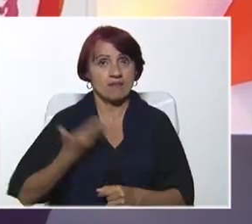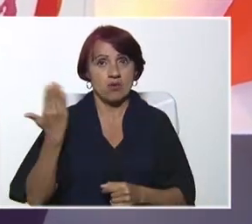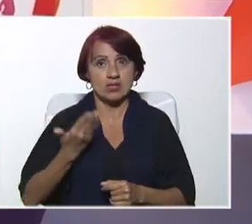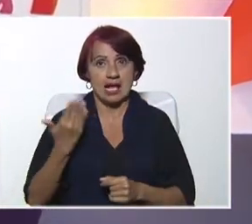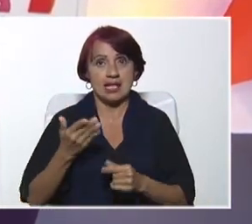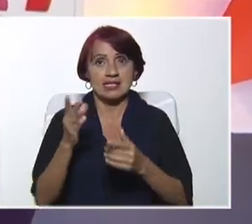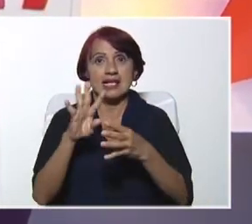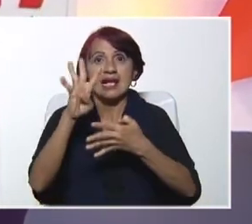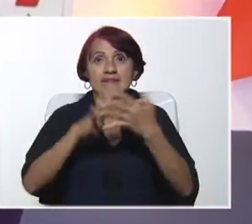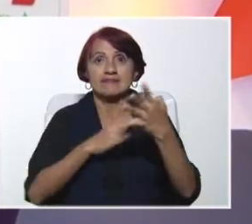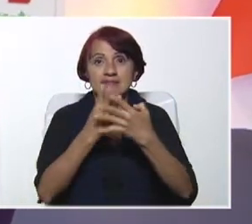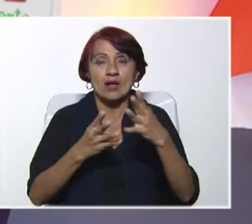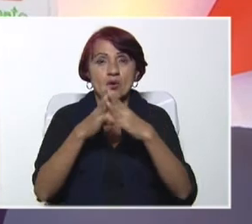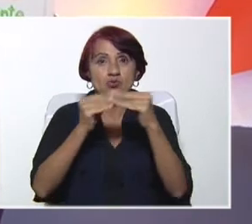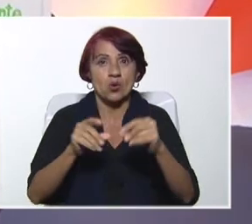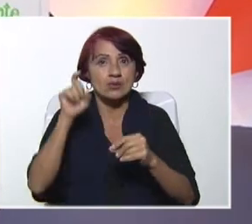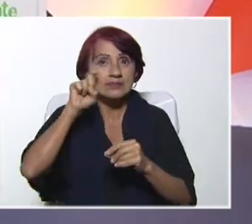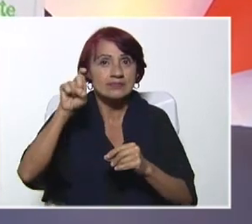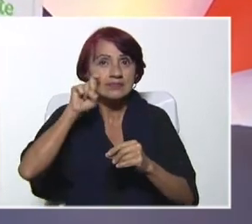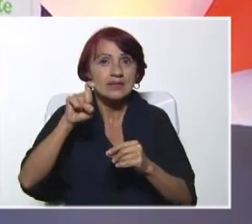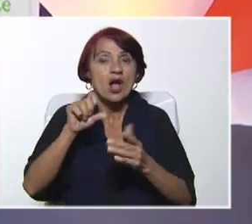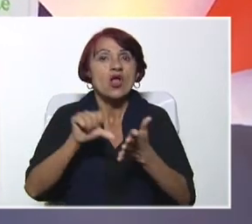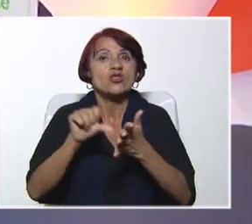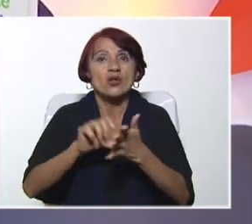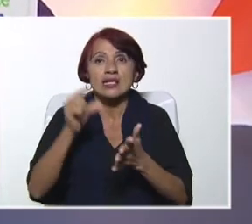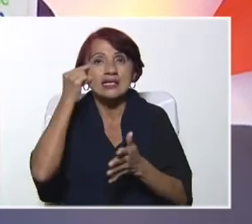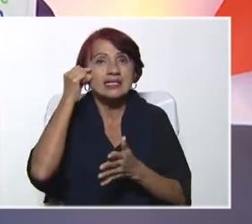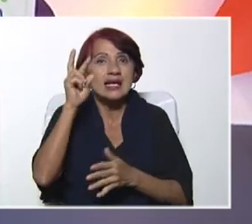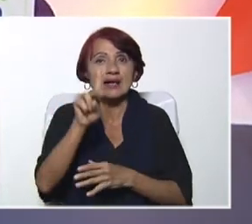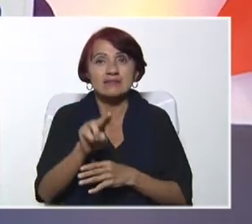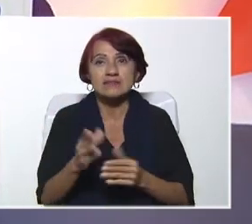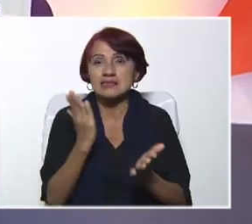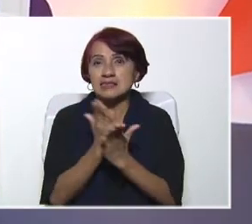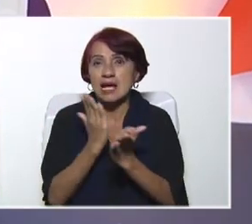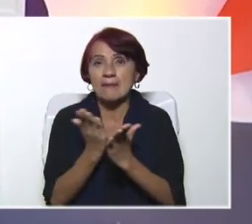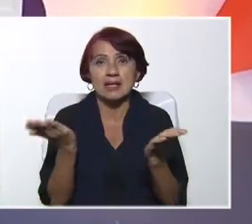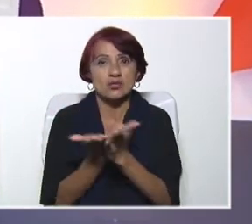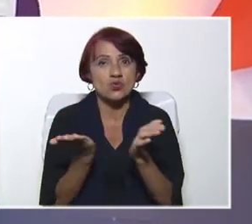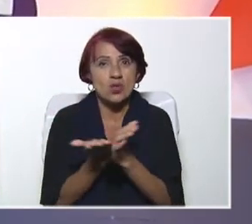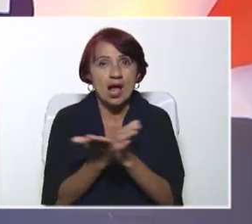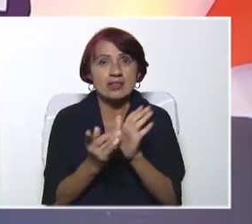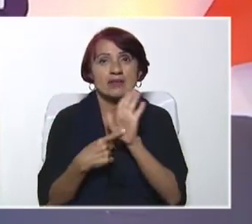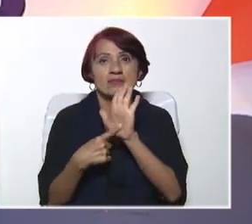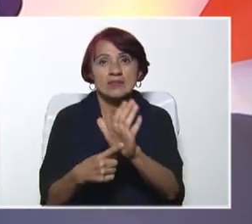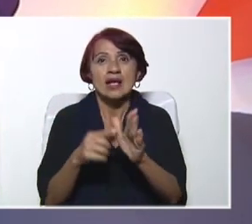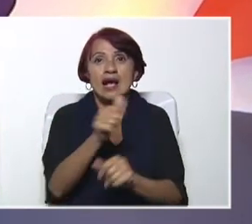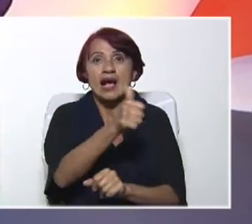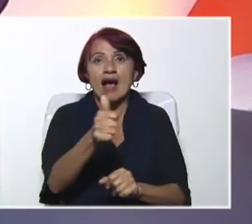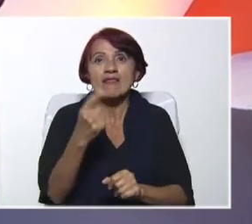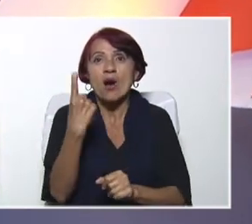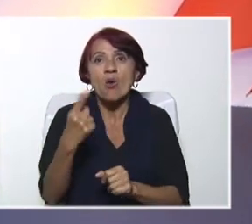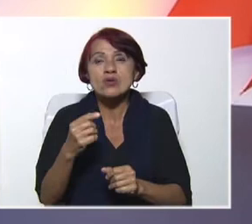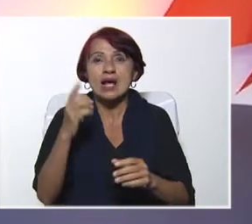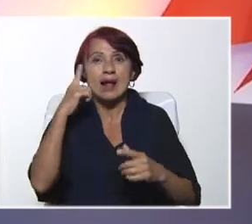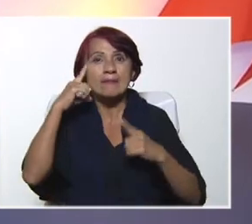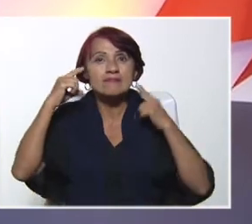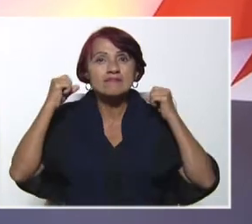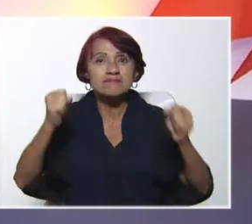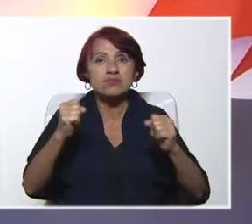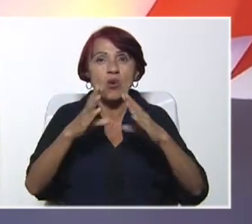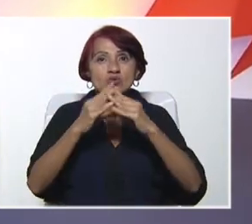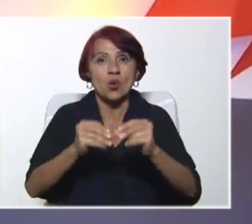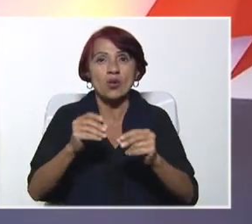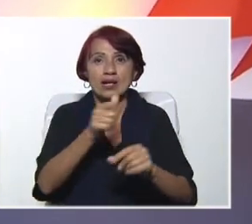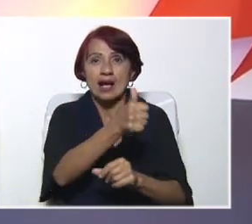en el área de formación de matemática, donde día a día nuestros estudiantes están demostrando cada una de esas capacidades y